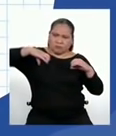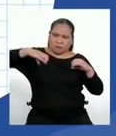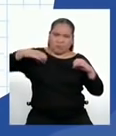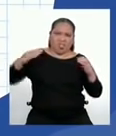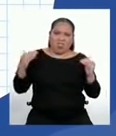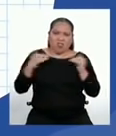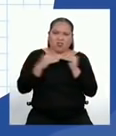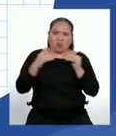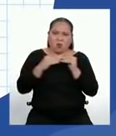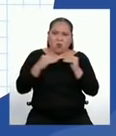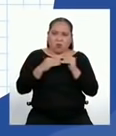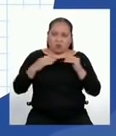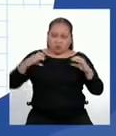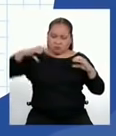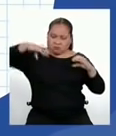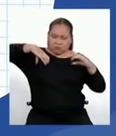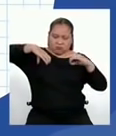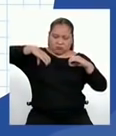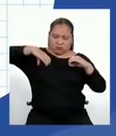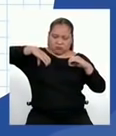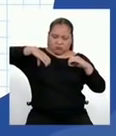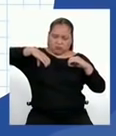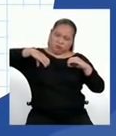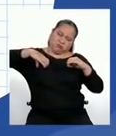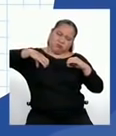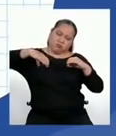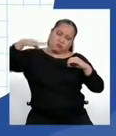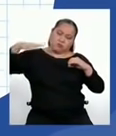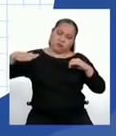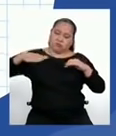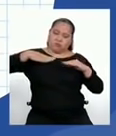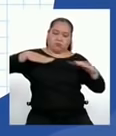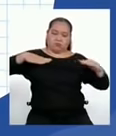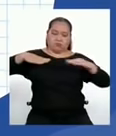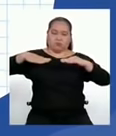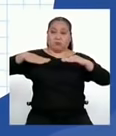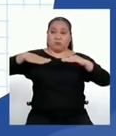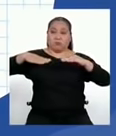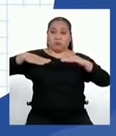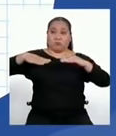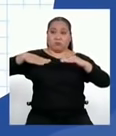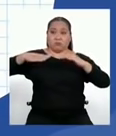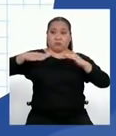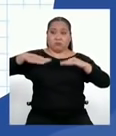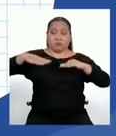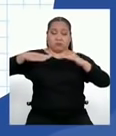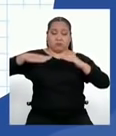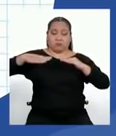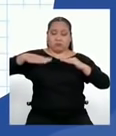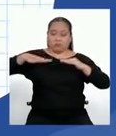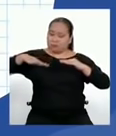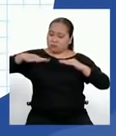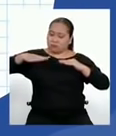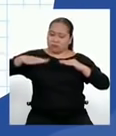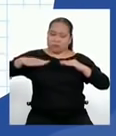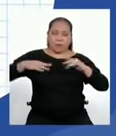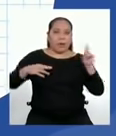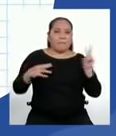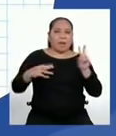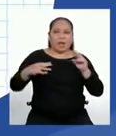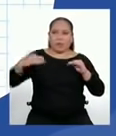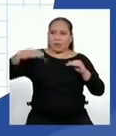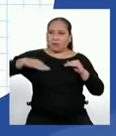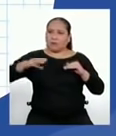intersectan. Considerando los puntos A y B, trazamos los segmentos de longitud 3 centímetros graficado de color verde y el